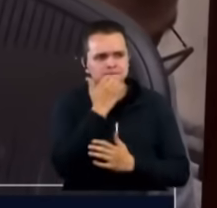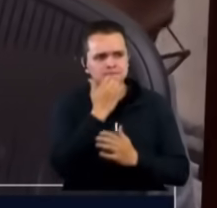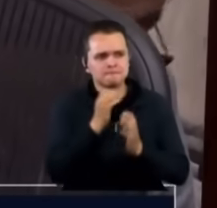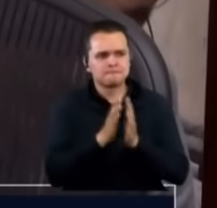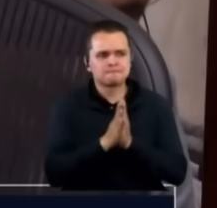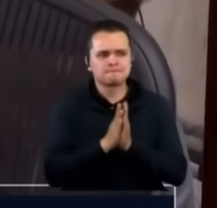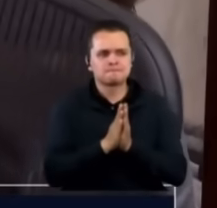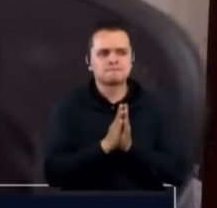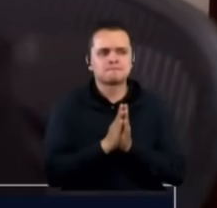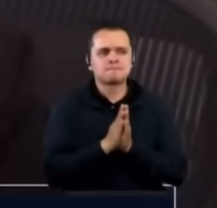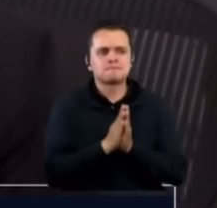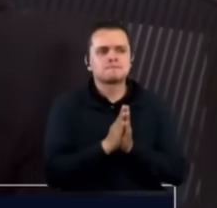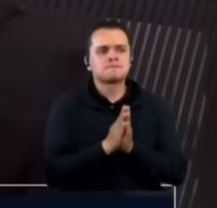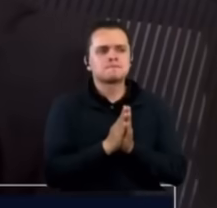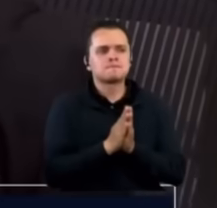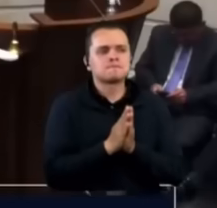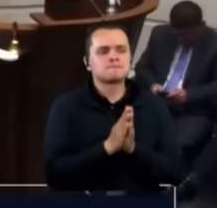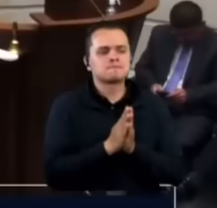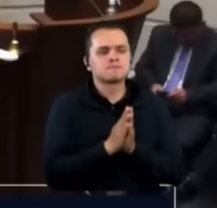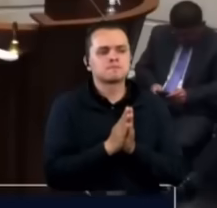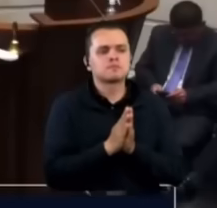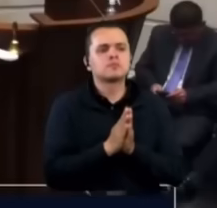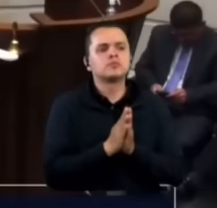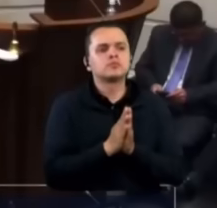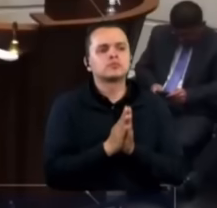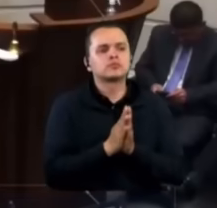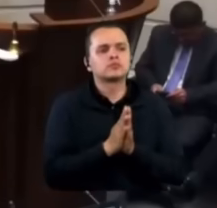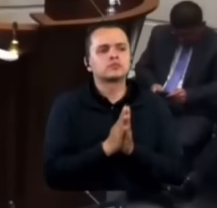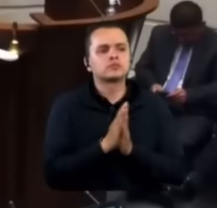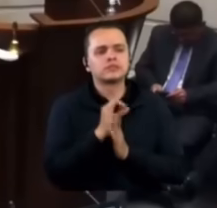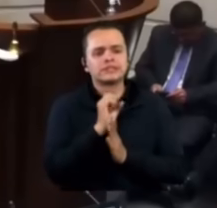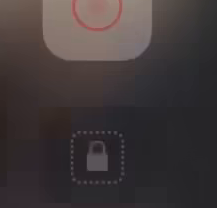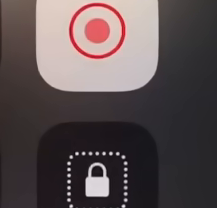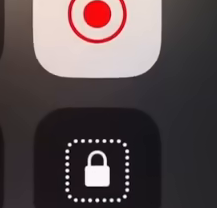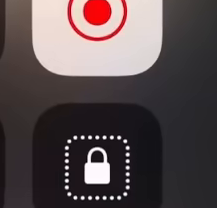senador Inti, era una réplica.